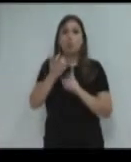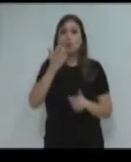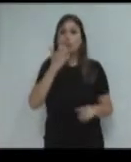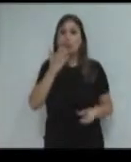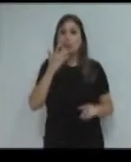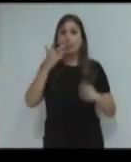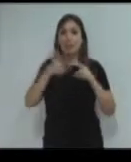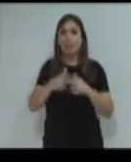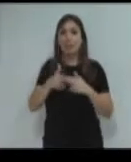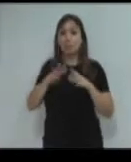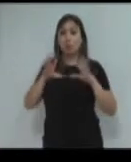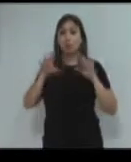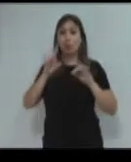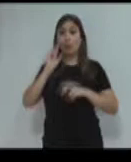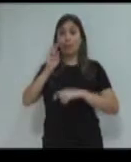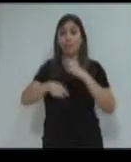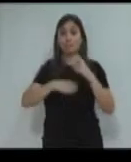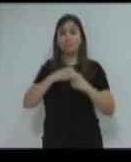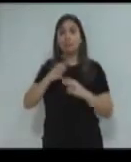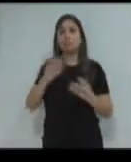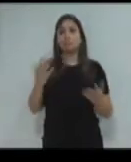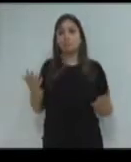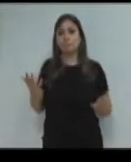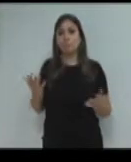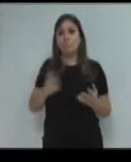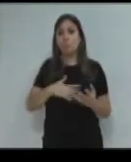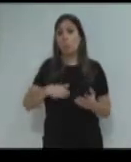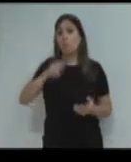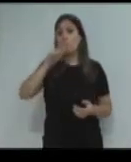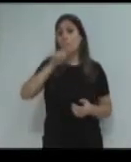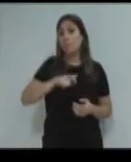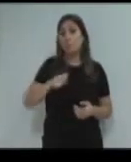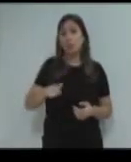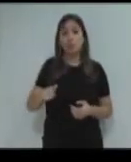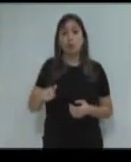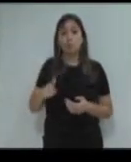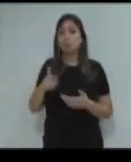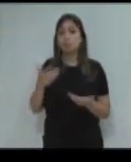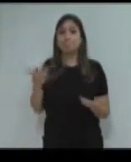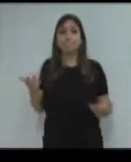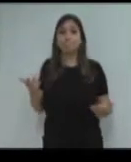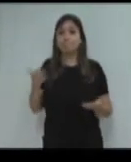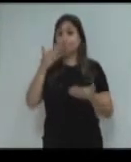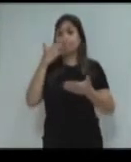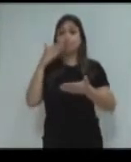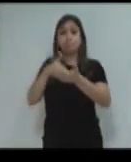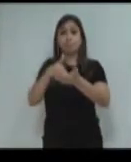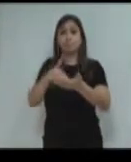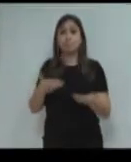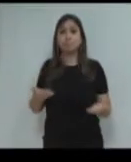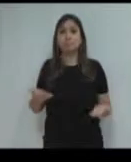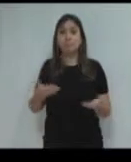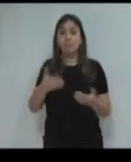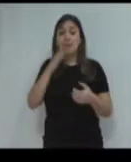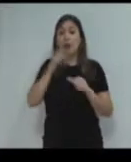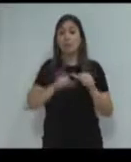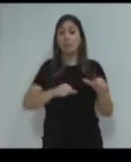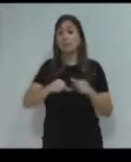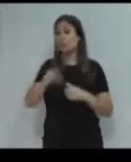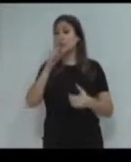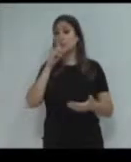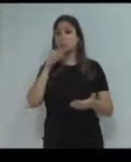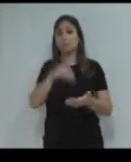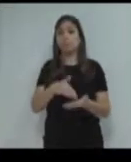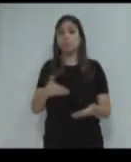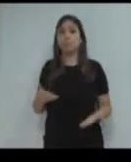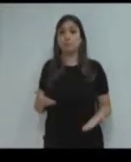la herramienta implica que haya personas que a lo mejor no puedan acceder a esa documentación. O sea, la